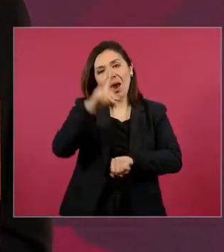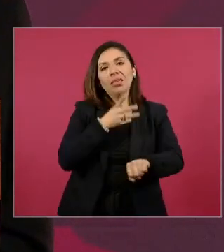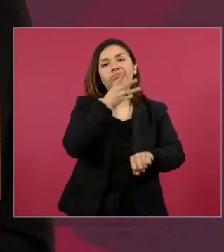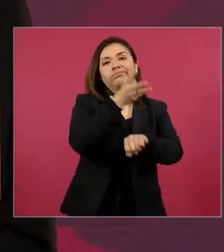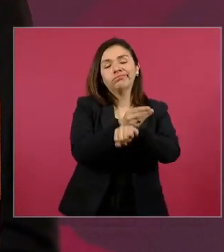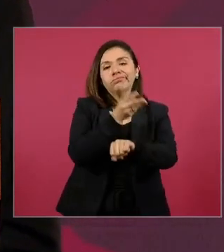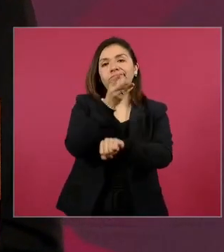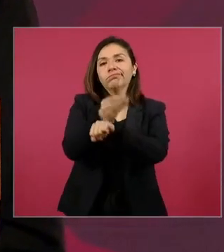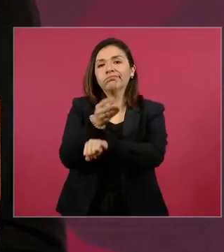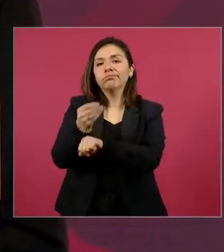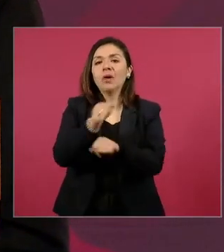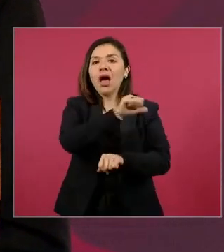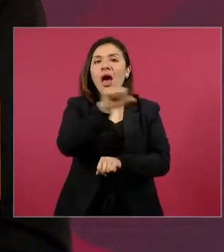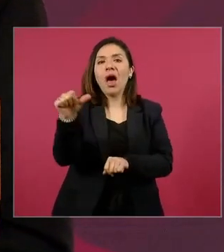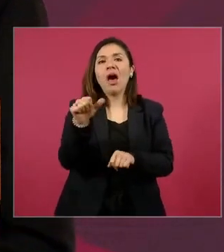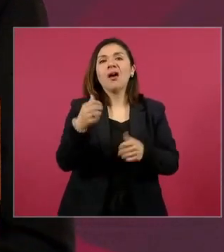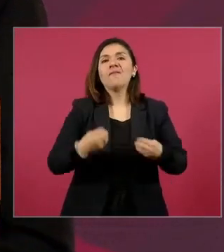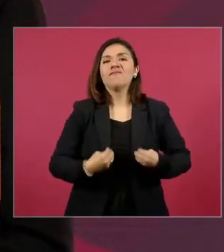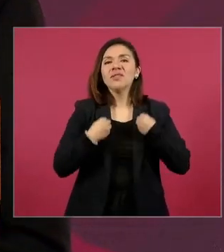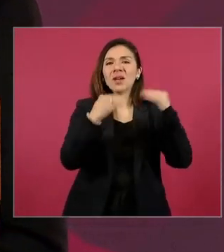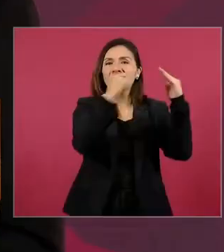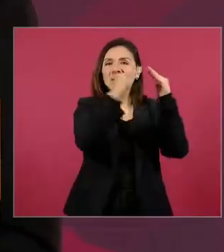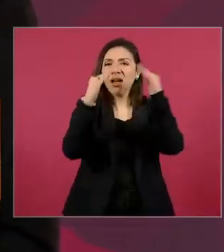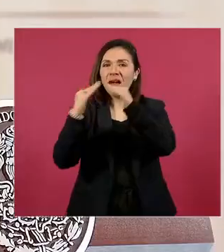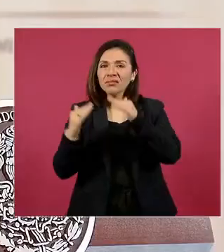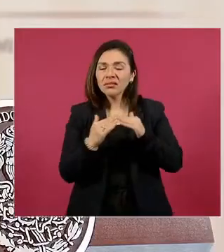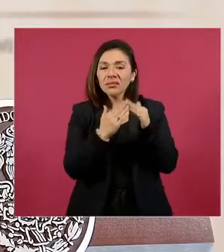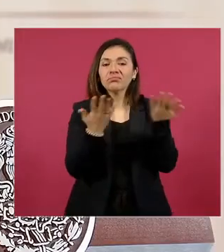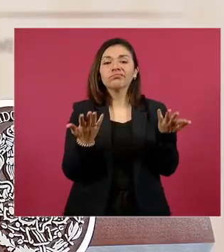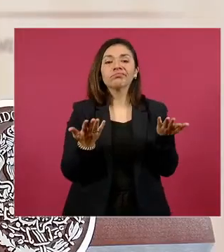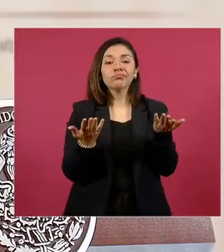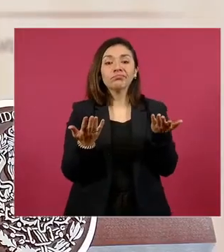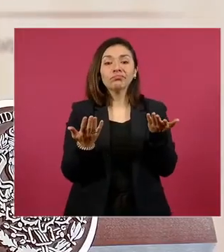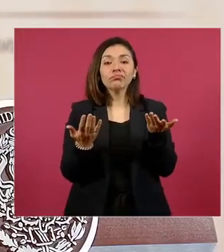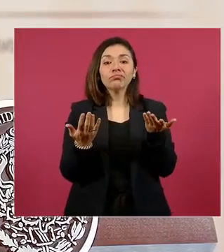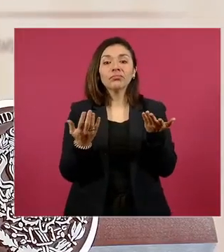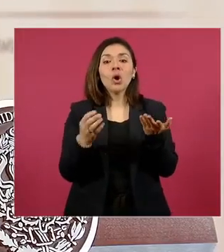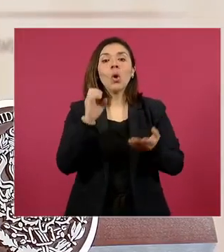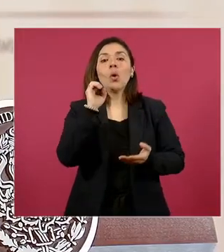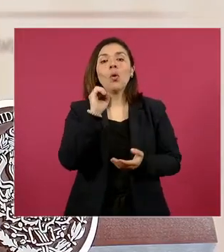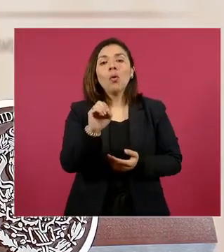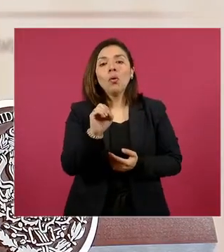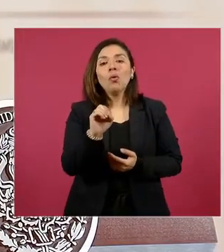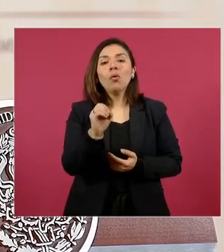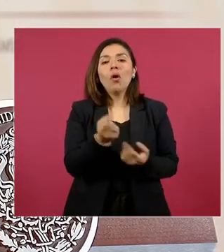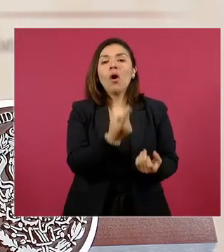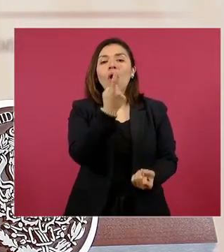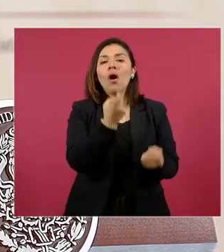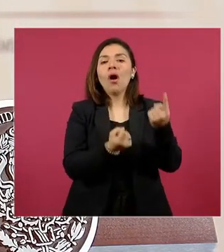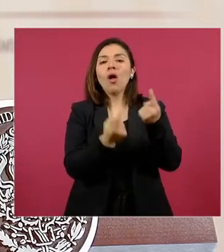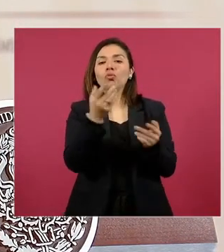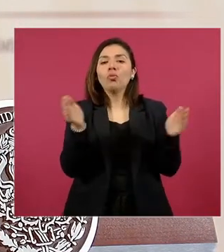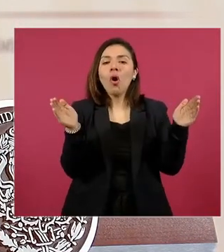reparación de las viviendas, de los pequeños